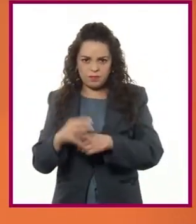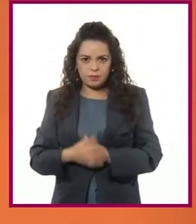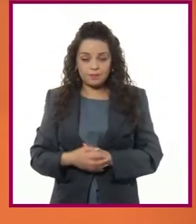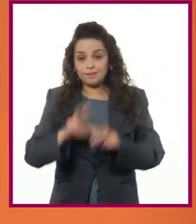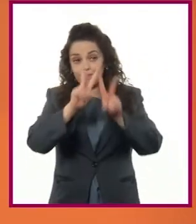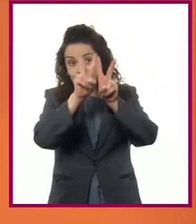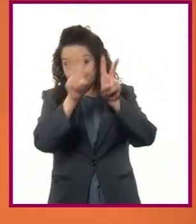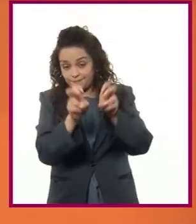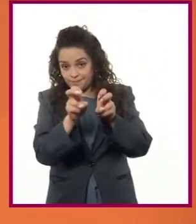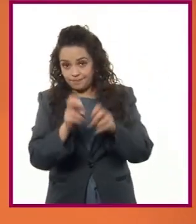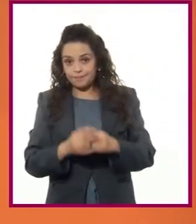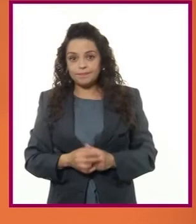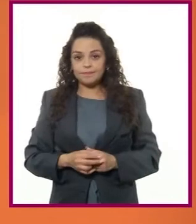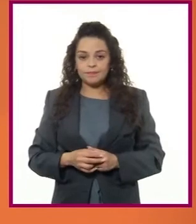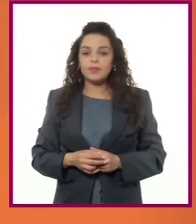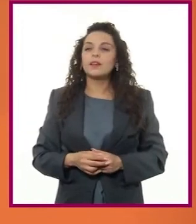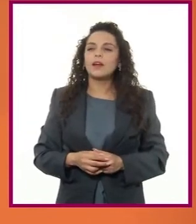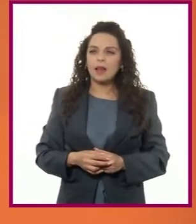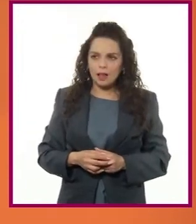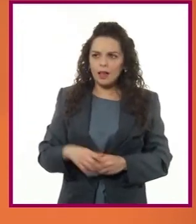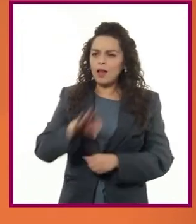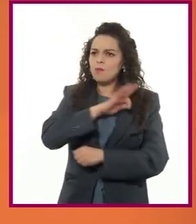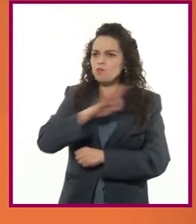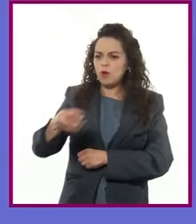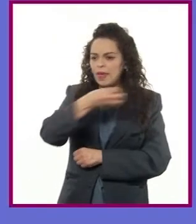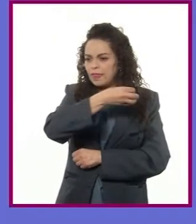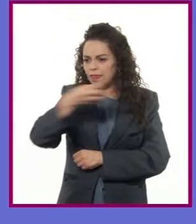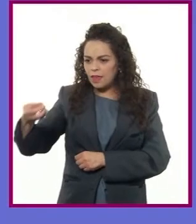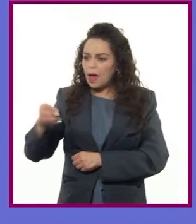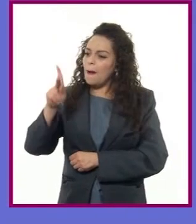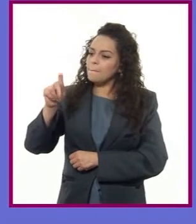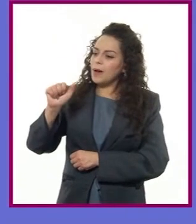que podemos parafrasear. Observemos con cuidado.